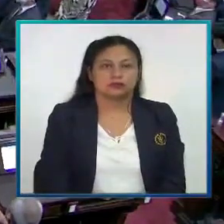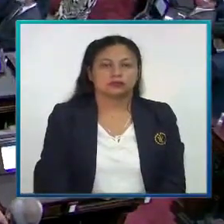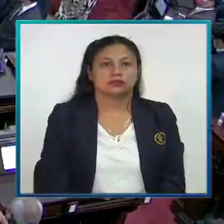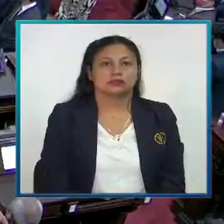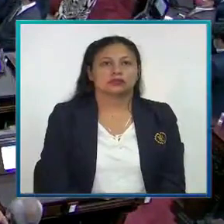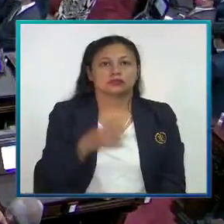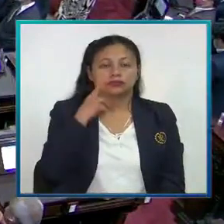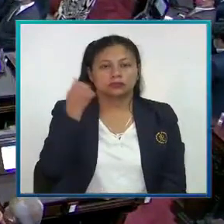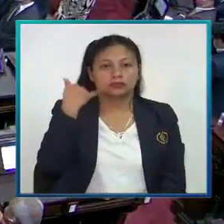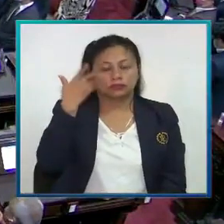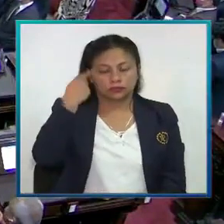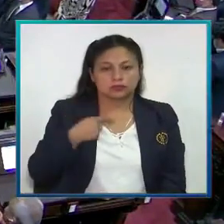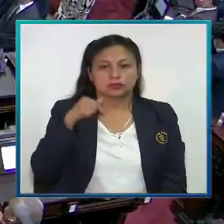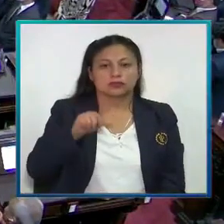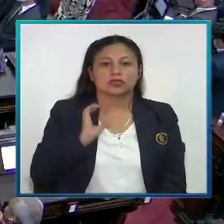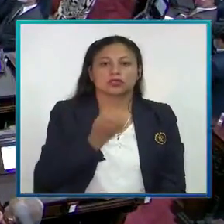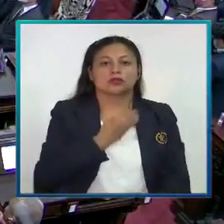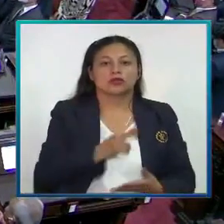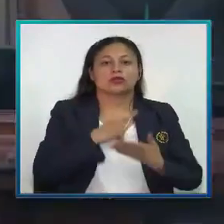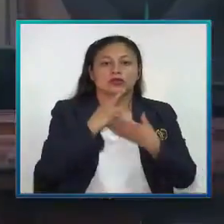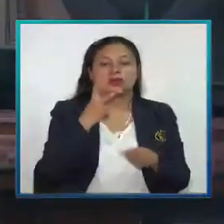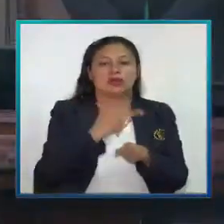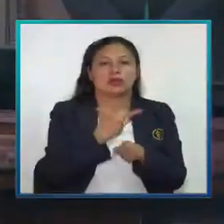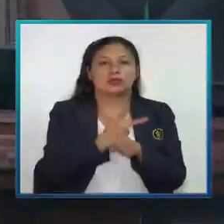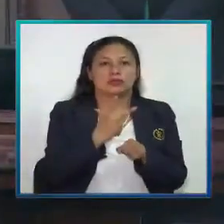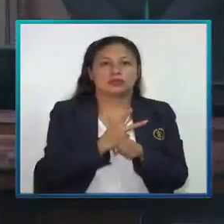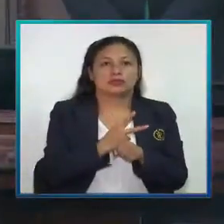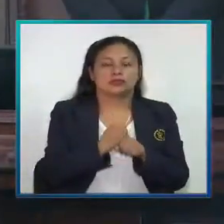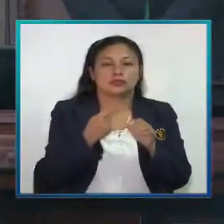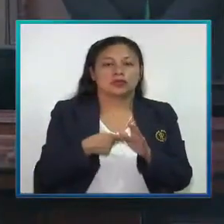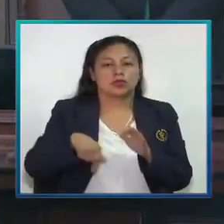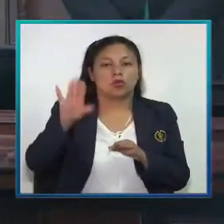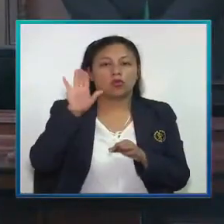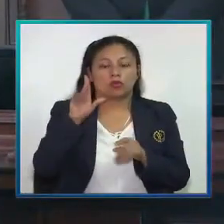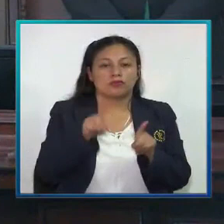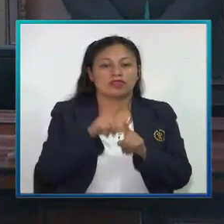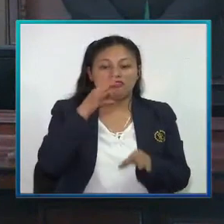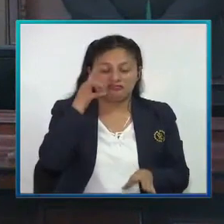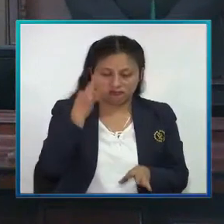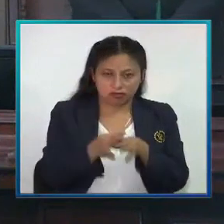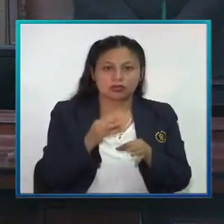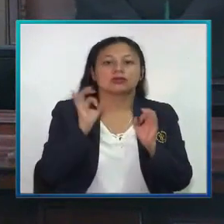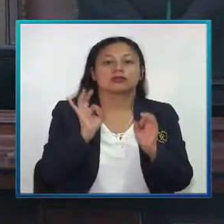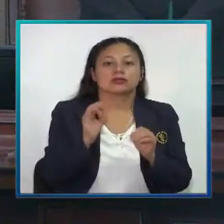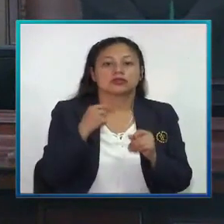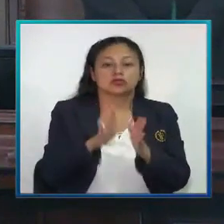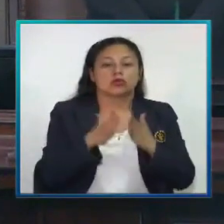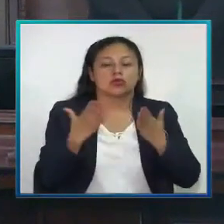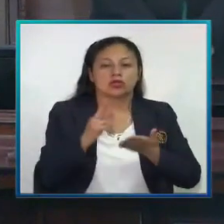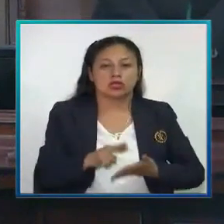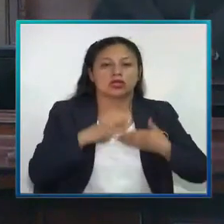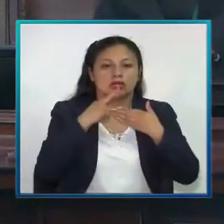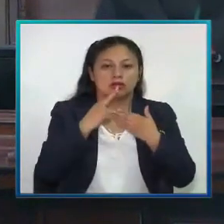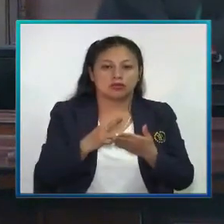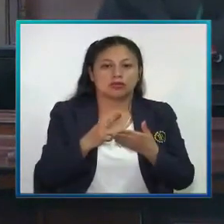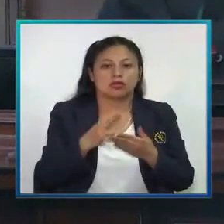Se encuentra en el día de hoy en el Congreso de la República de Guatemala para prestar juramento de fidelidad a la Constitución